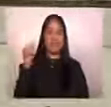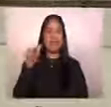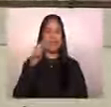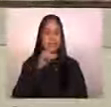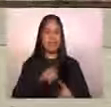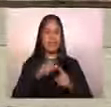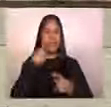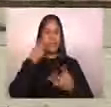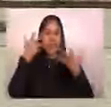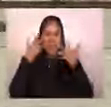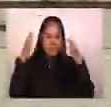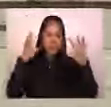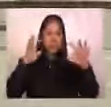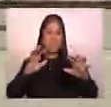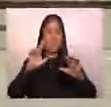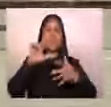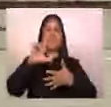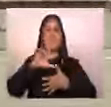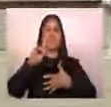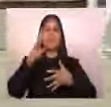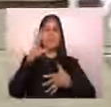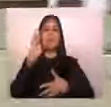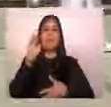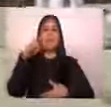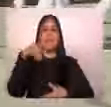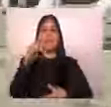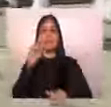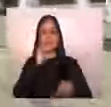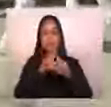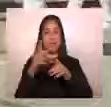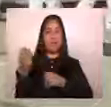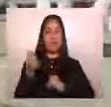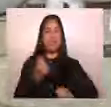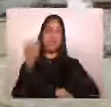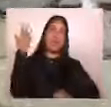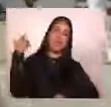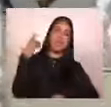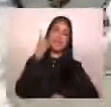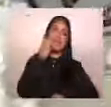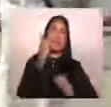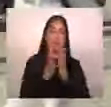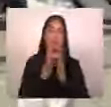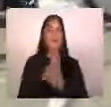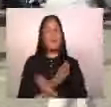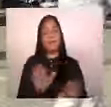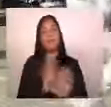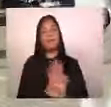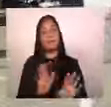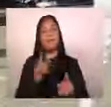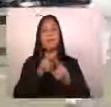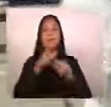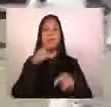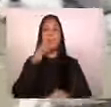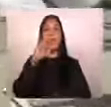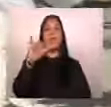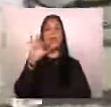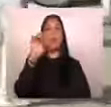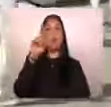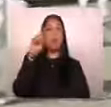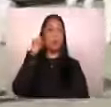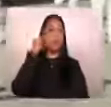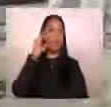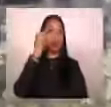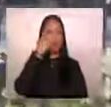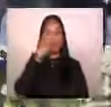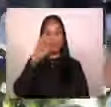Su Pumas Latin Band fue creada por su fundador y antiguo director, que descanse en paz, Jorge Rafael